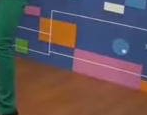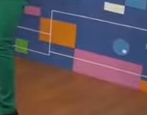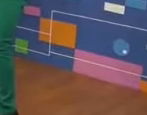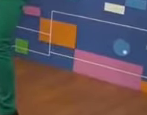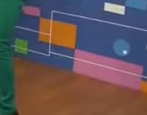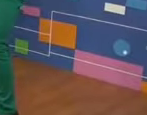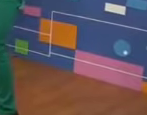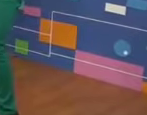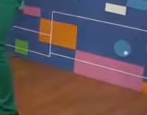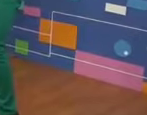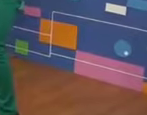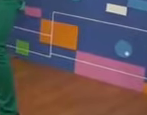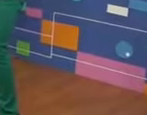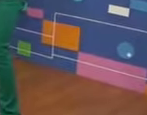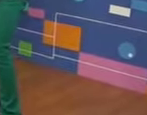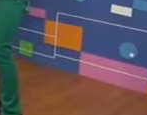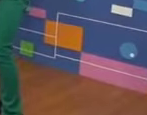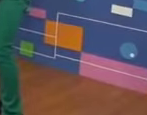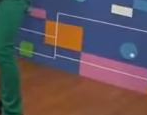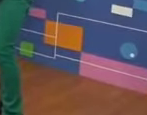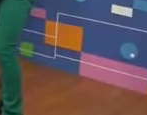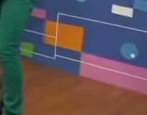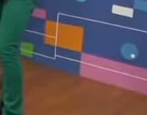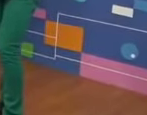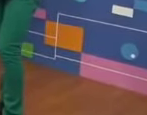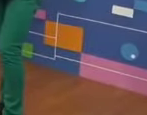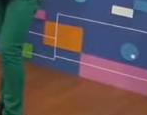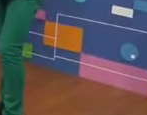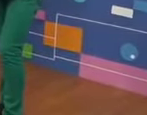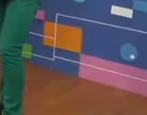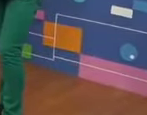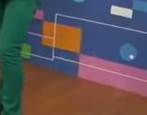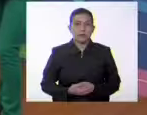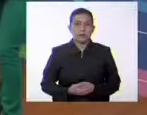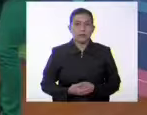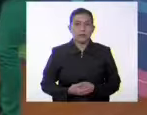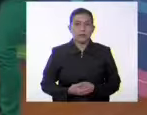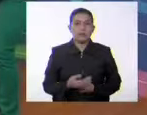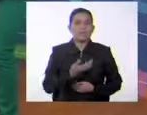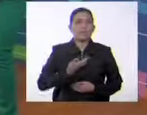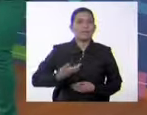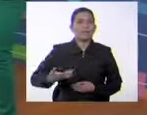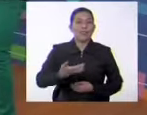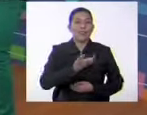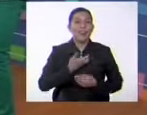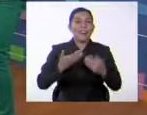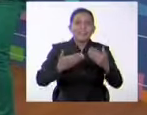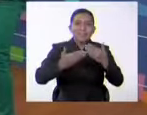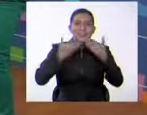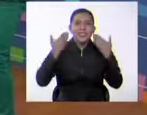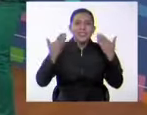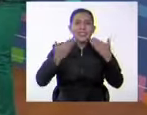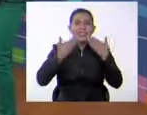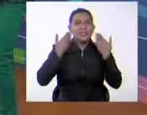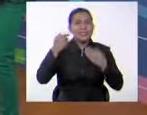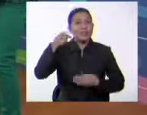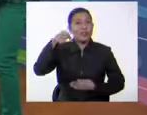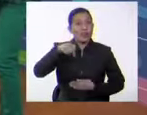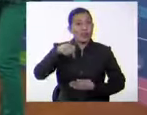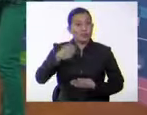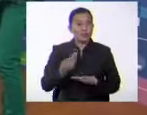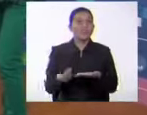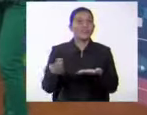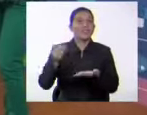Bienvenidos y bienvenidas a su espacio Aprendamos en Casa. Nosotras estamos súper felices de que nos encontremos